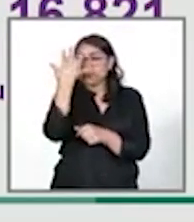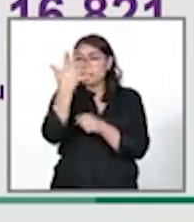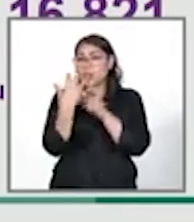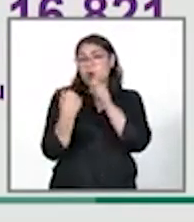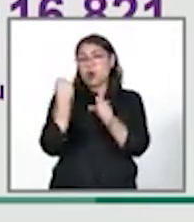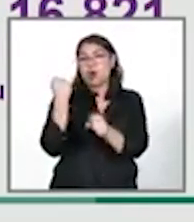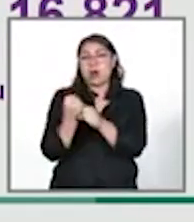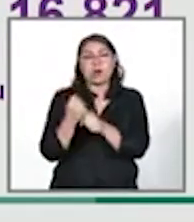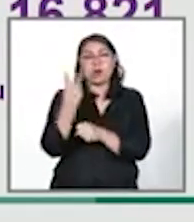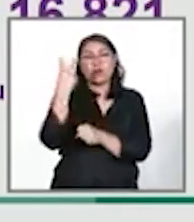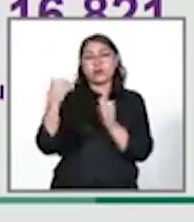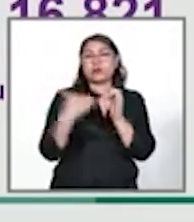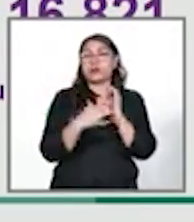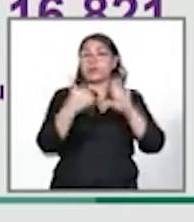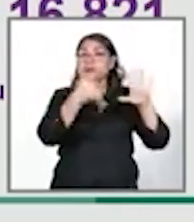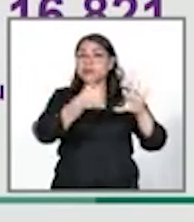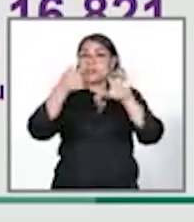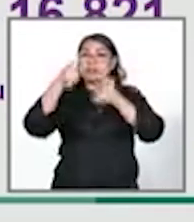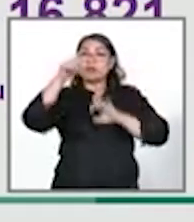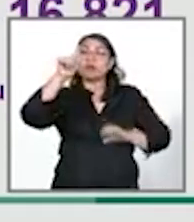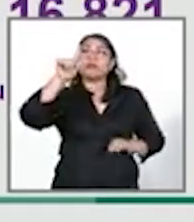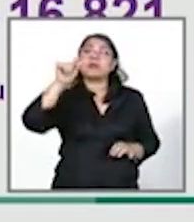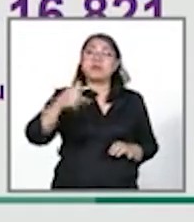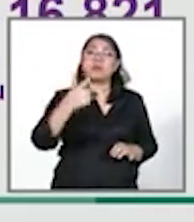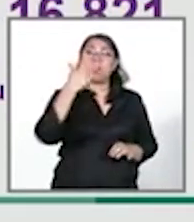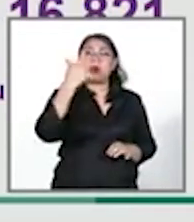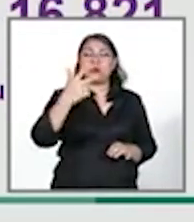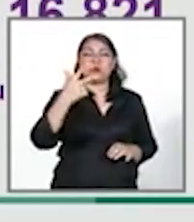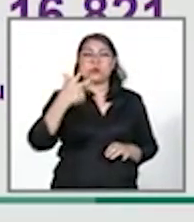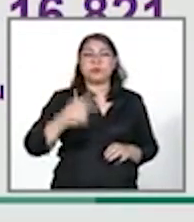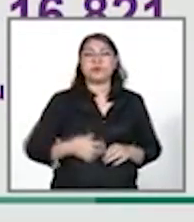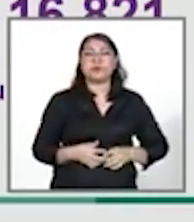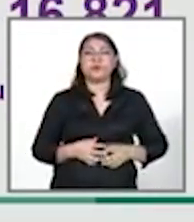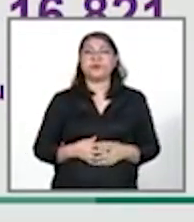edad, con 2.678 casos, ocupa